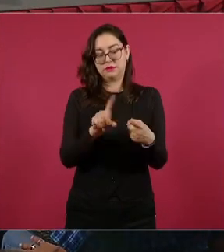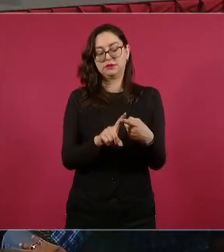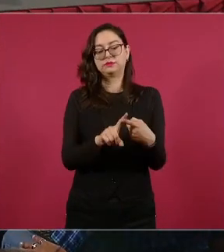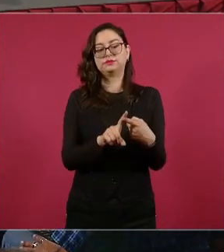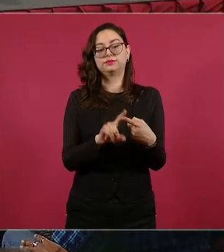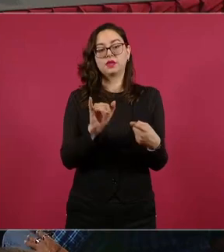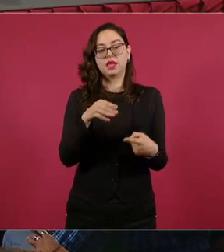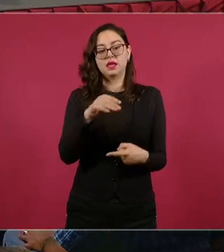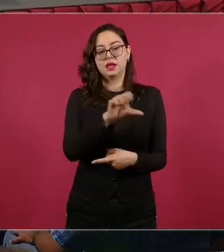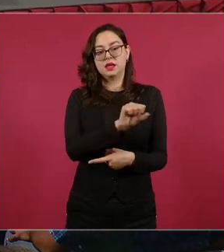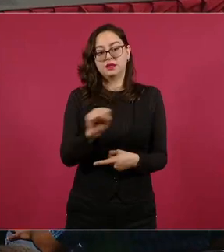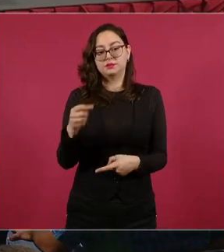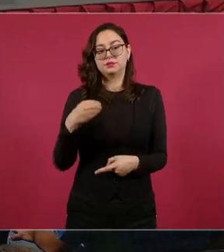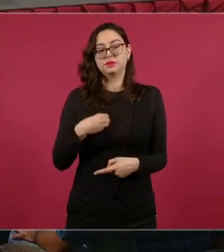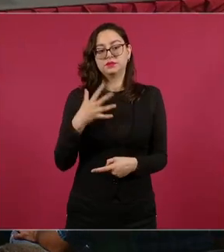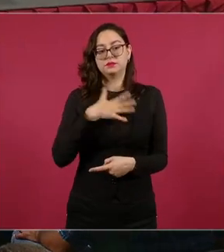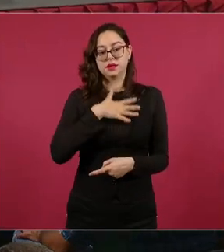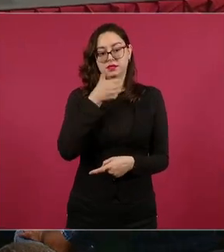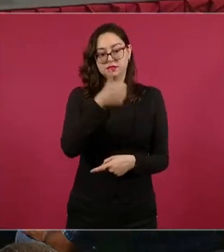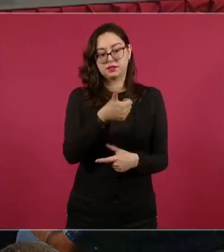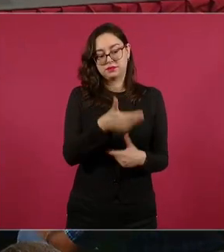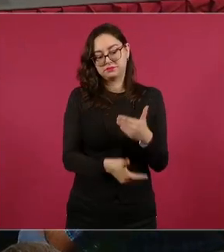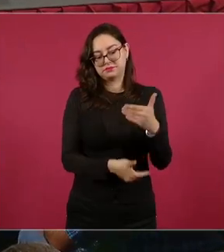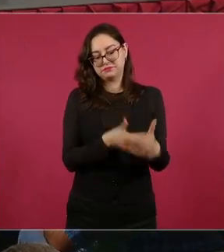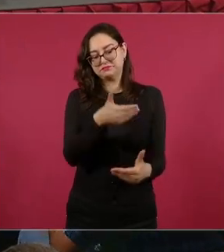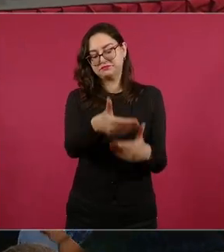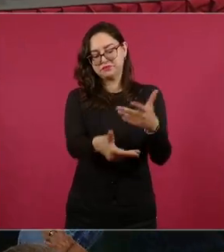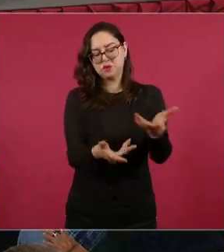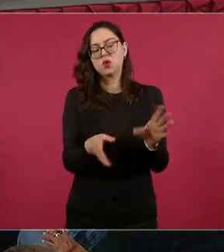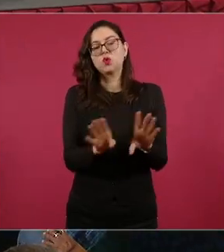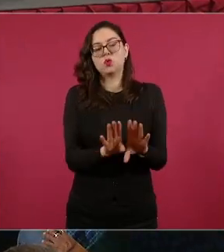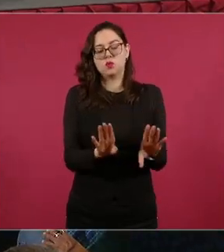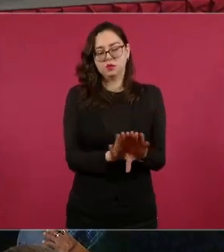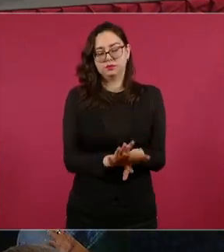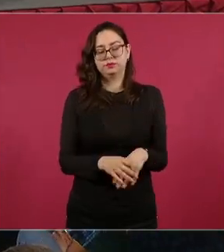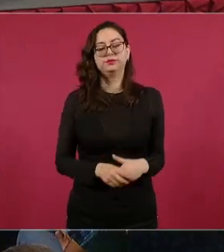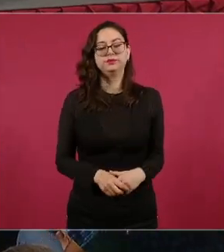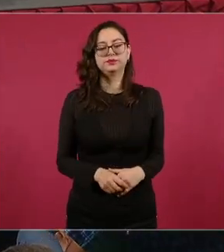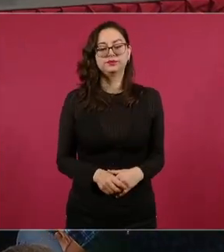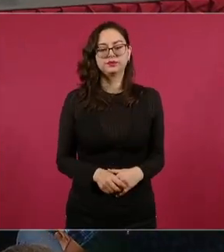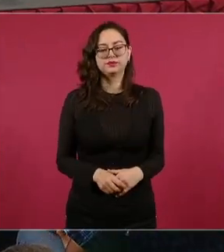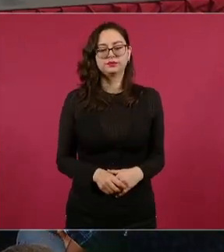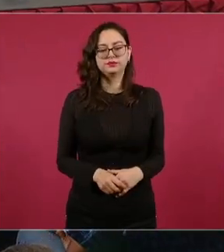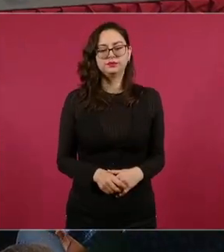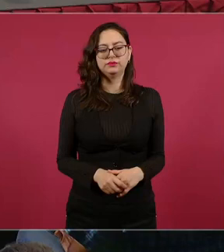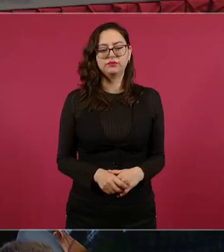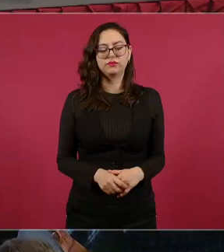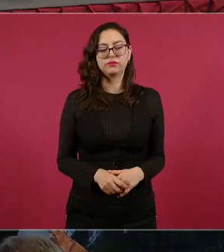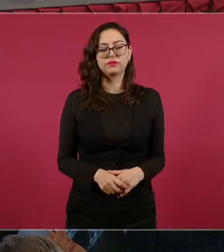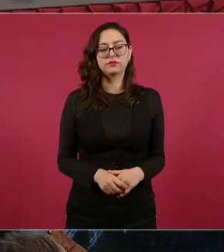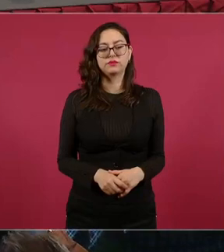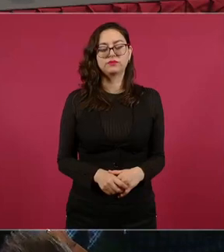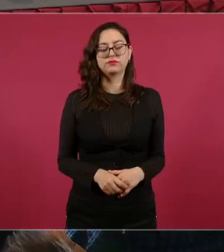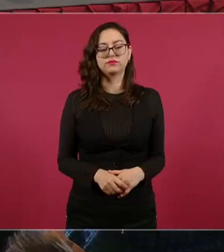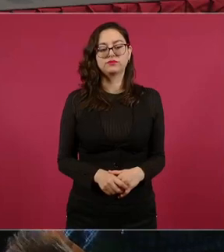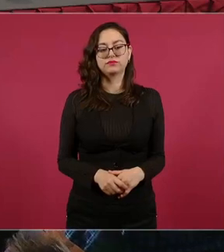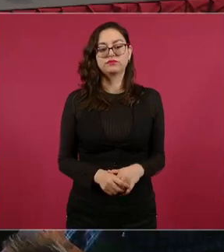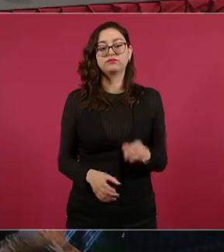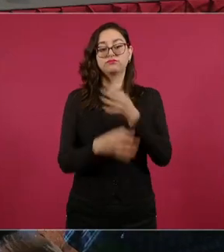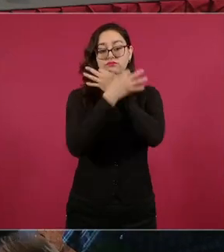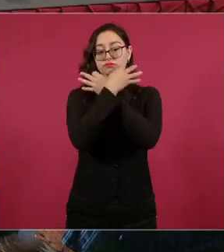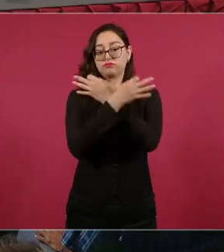de salud y de atención médica para las personas que no tienen seguridad social. Aquí anunciamos la